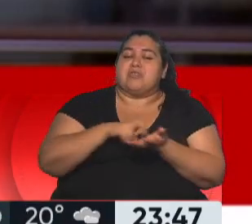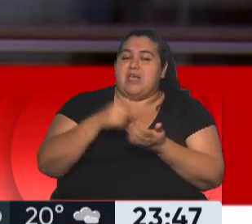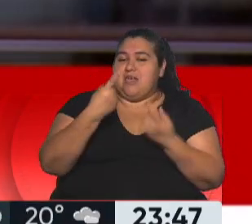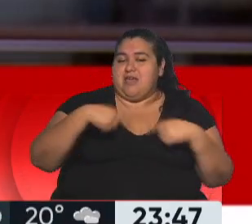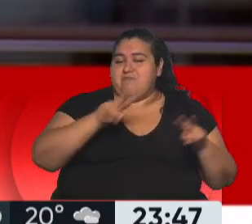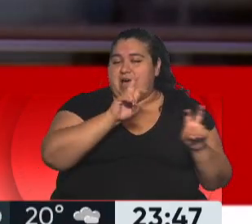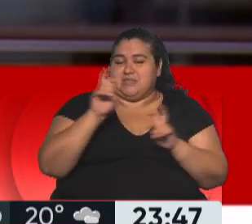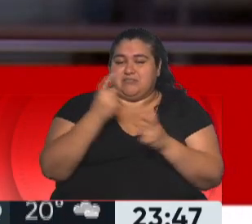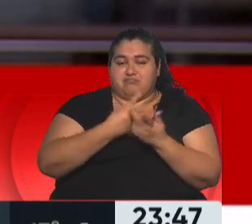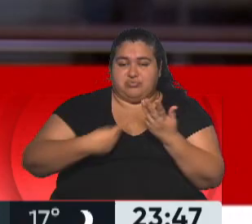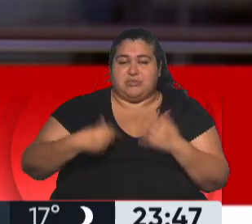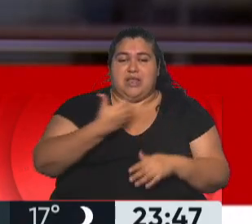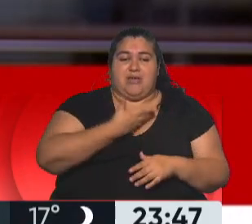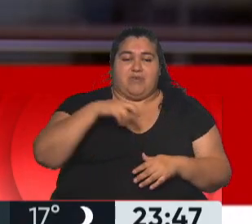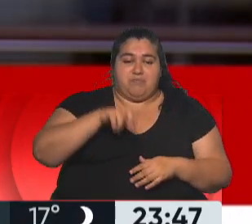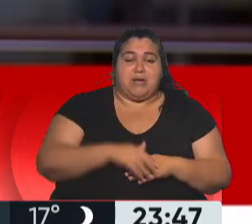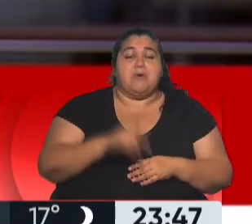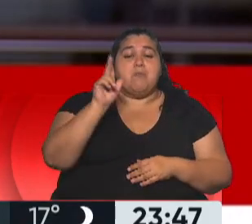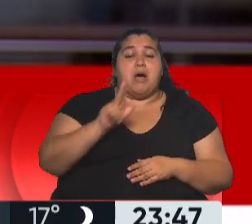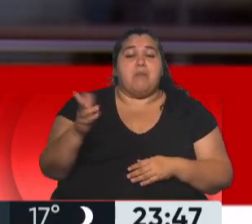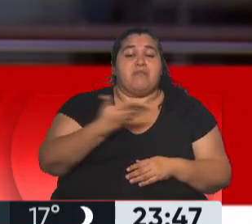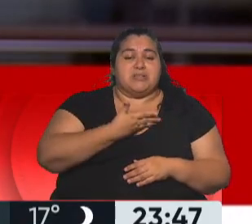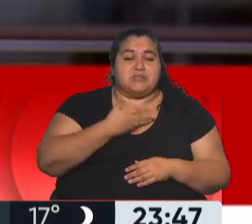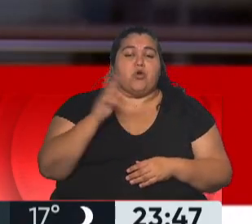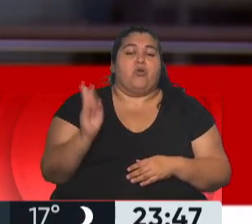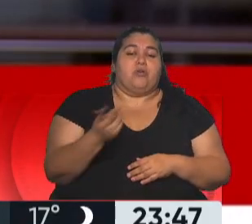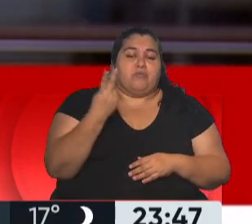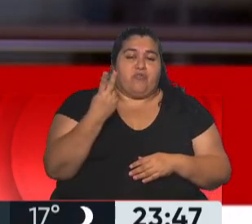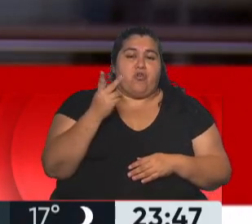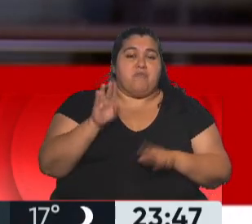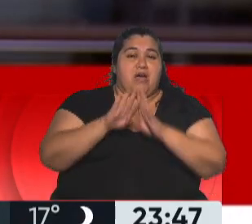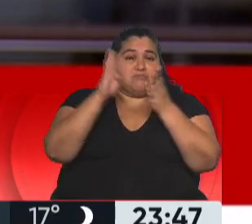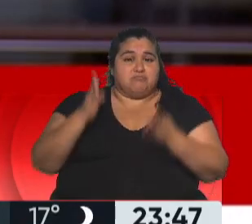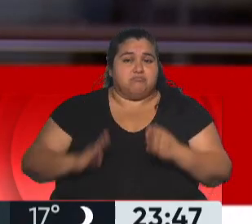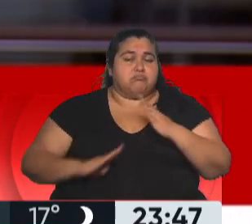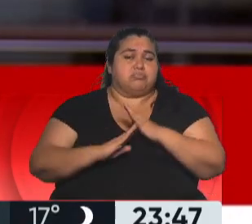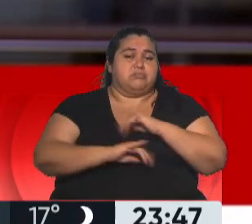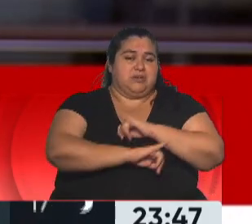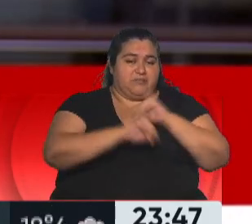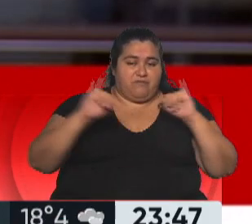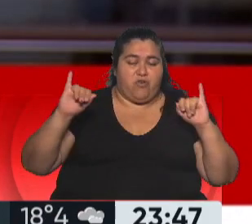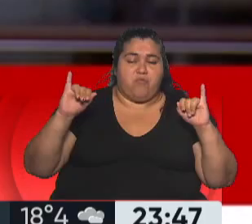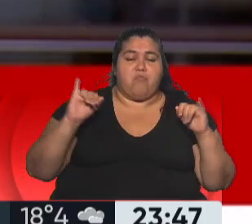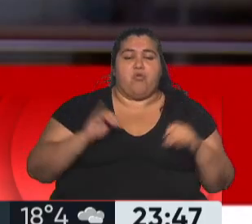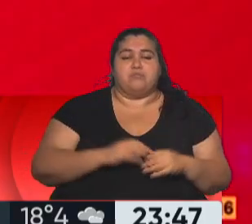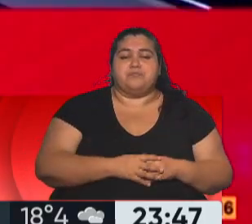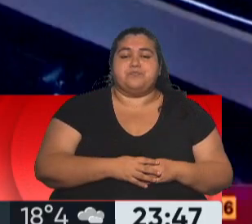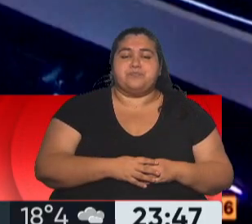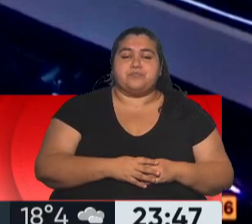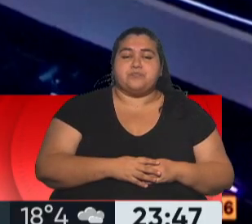AFP news agency that Pope Francis has died. That's come from the